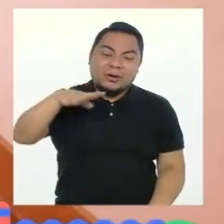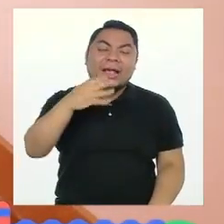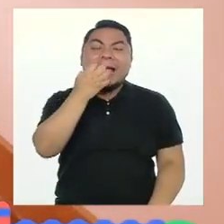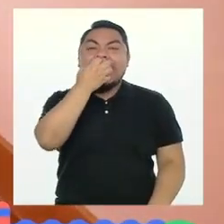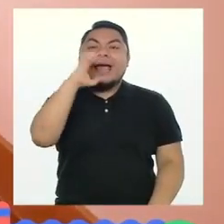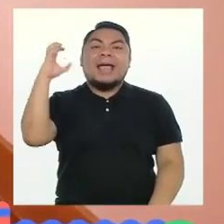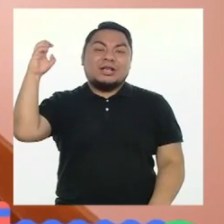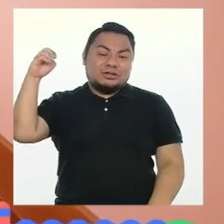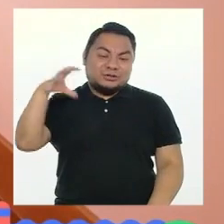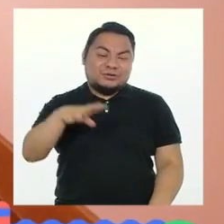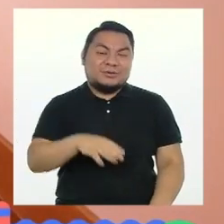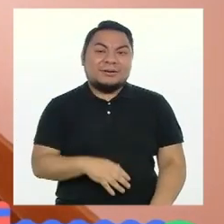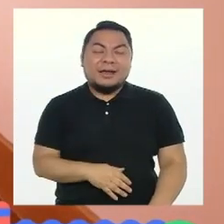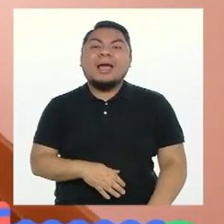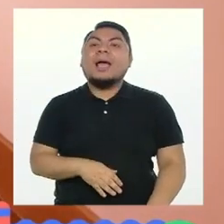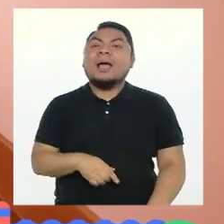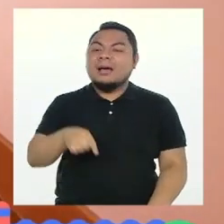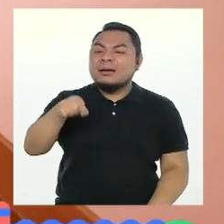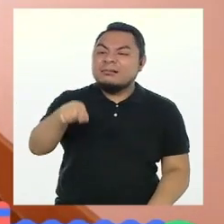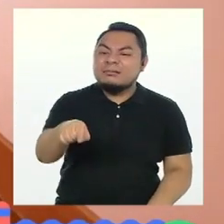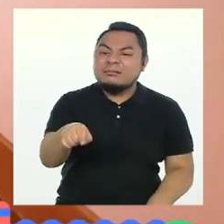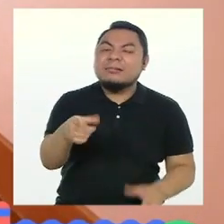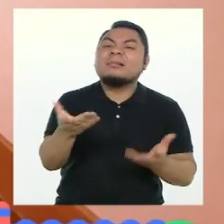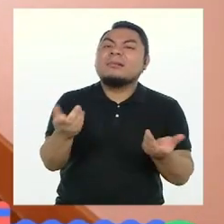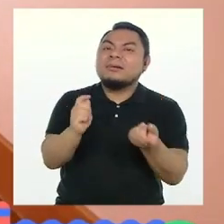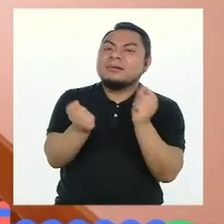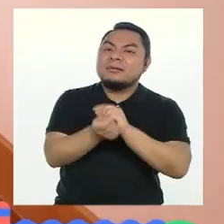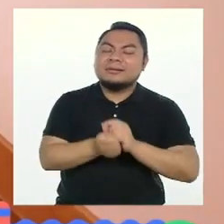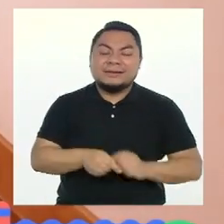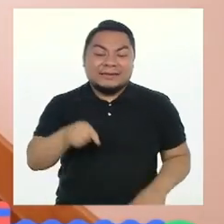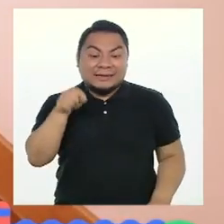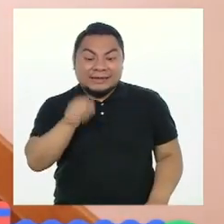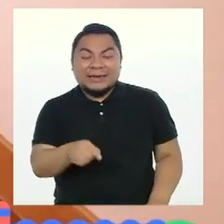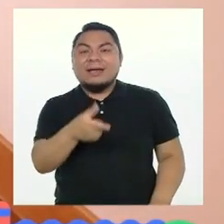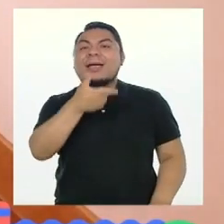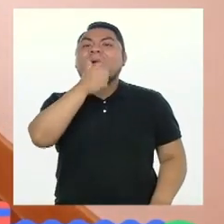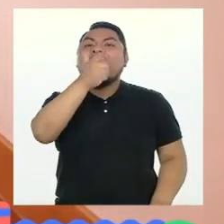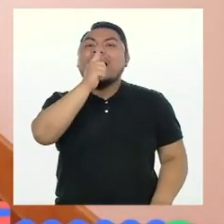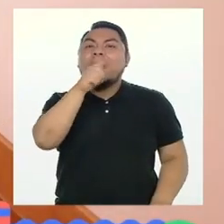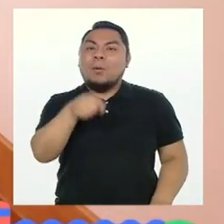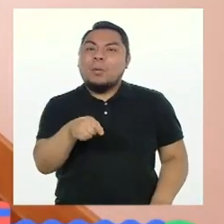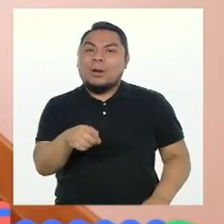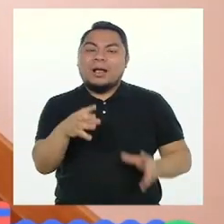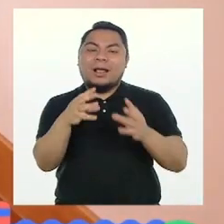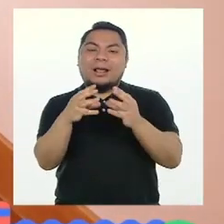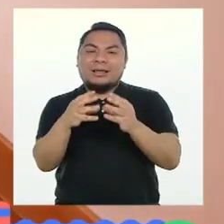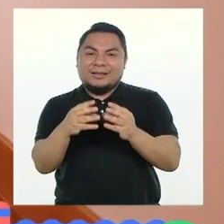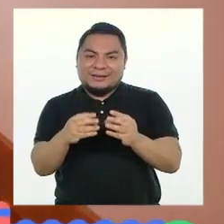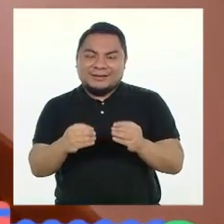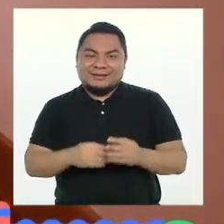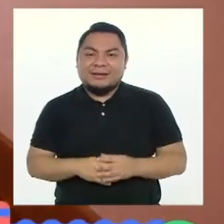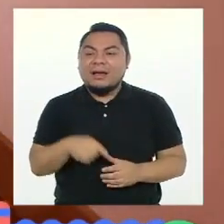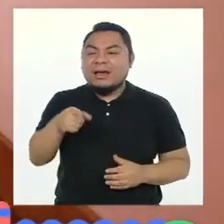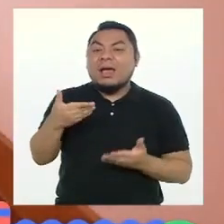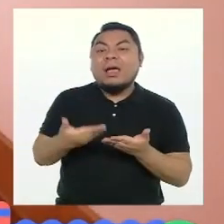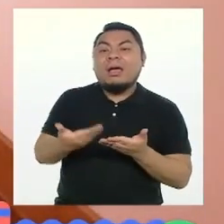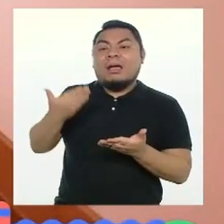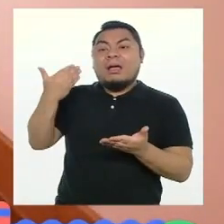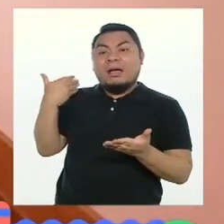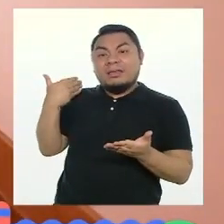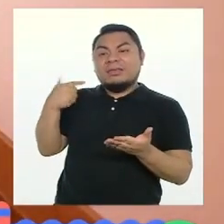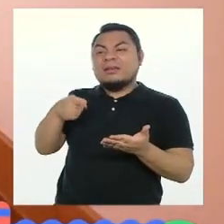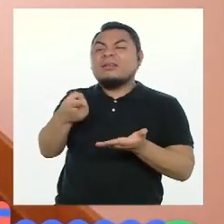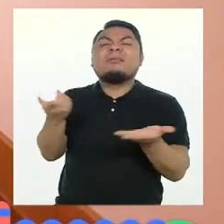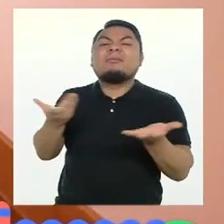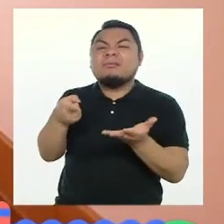¿Ah, sí? ¿Y qué se está formando? Agua, como la otra vez. ¿Y qué era antes de que sea hielo?